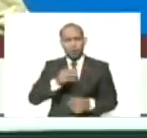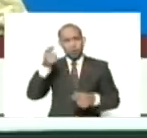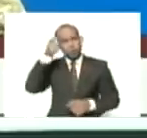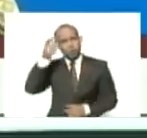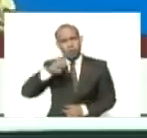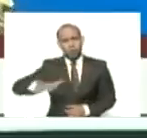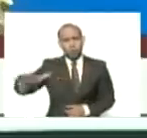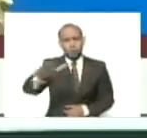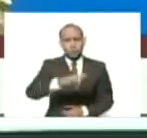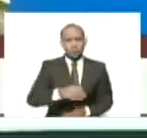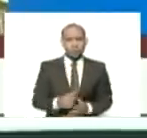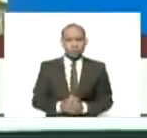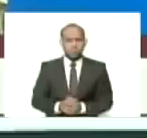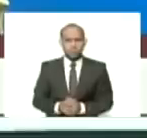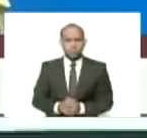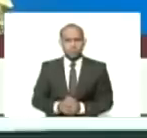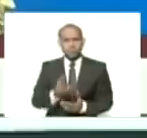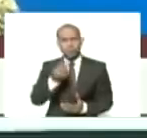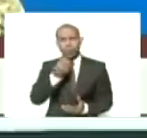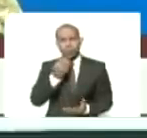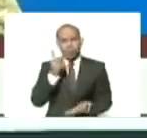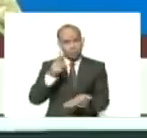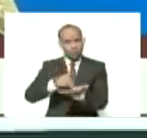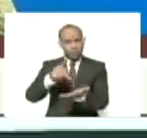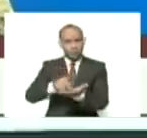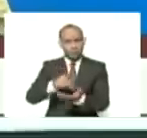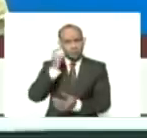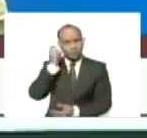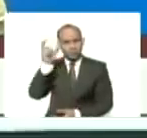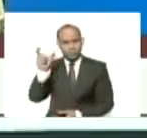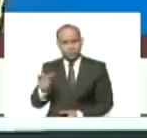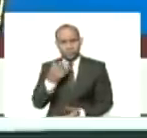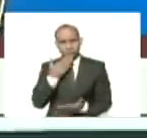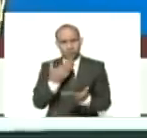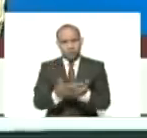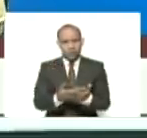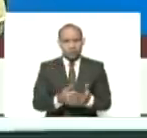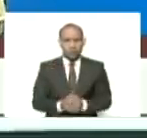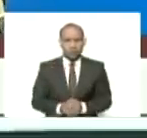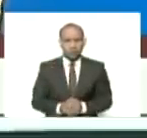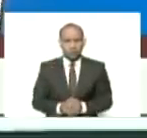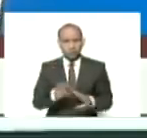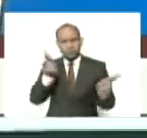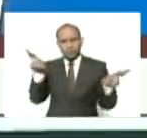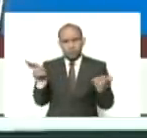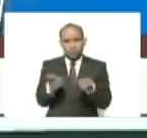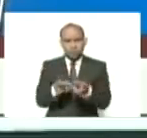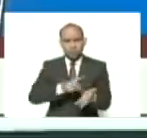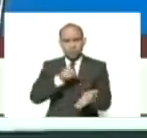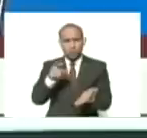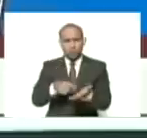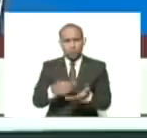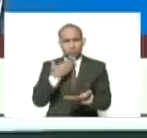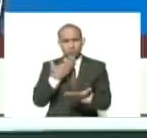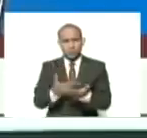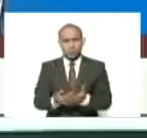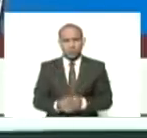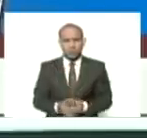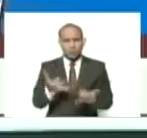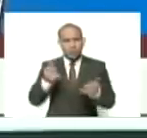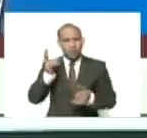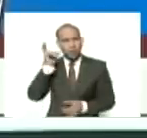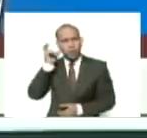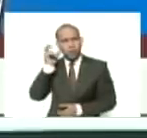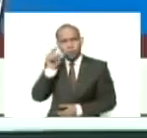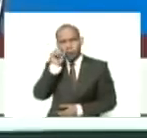pueblo. Muy buena la intervención, Marín. Gracias por lo concreta. Y ahora vamos a escuchar